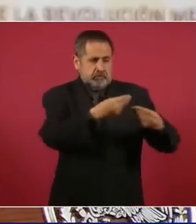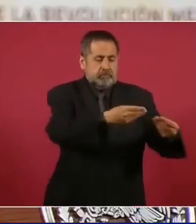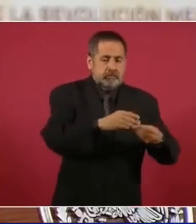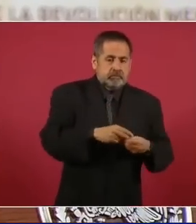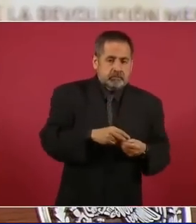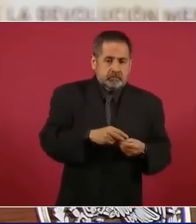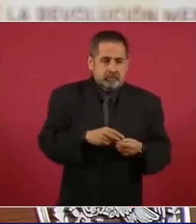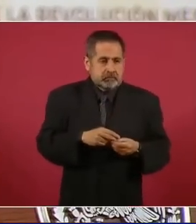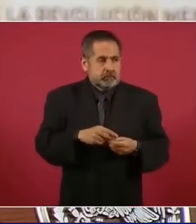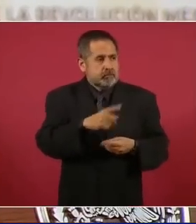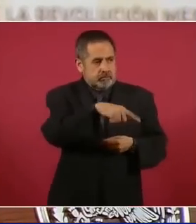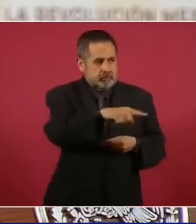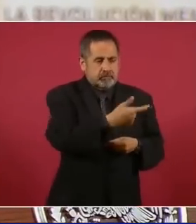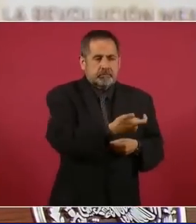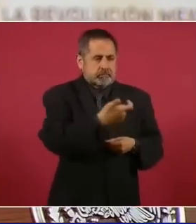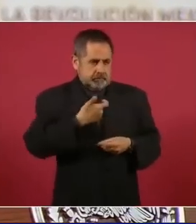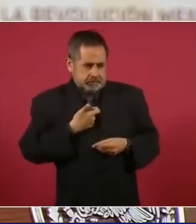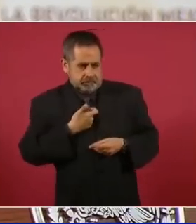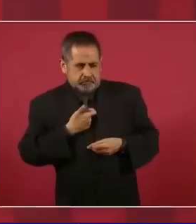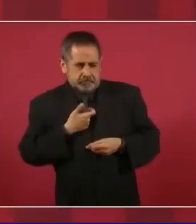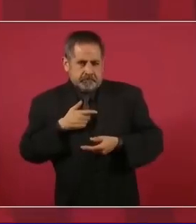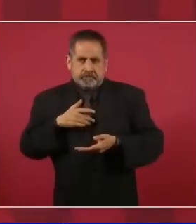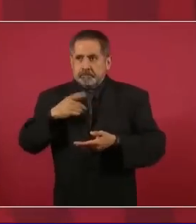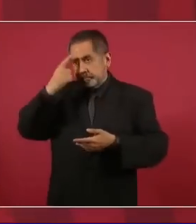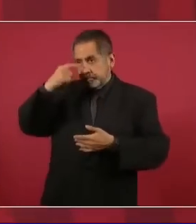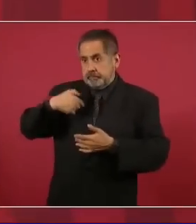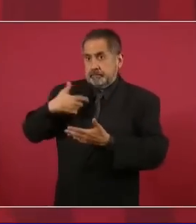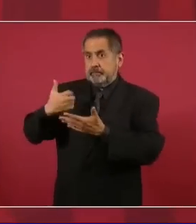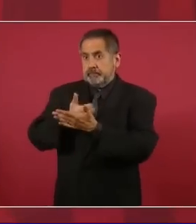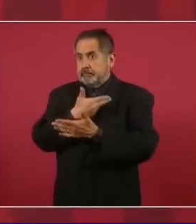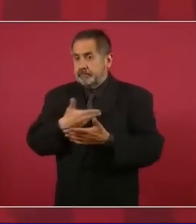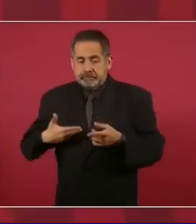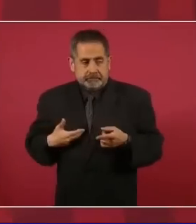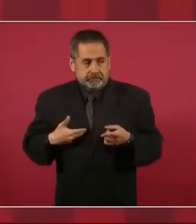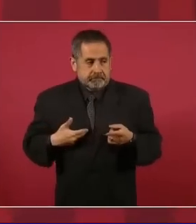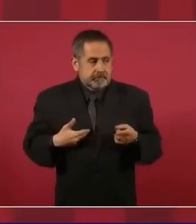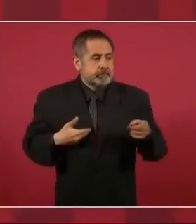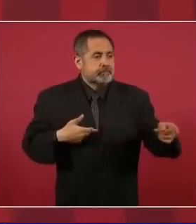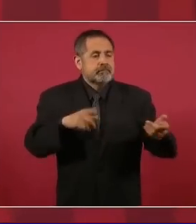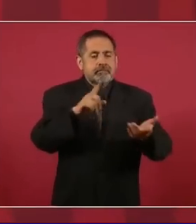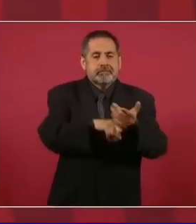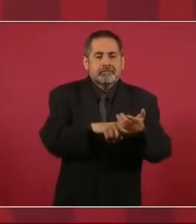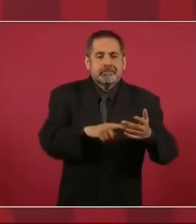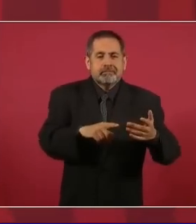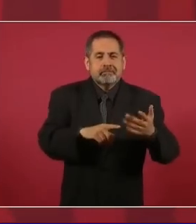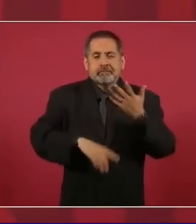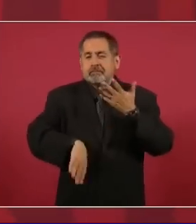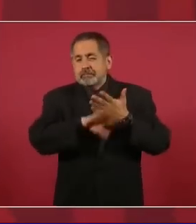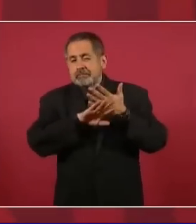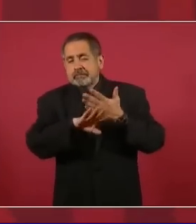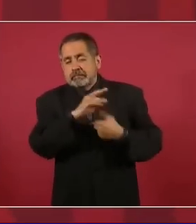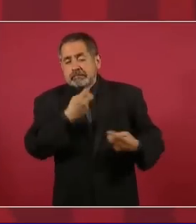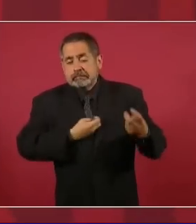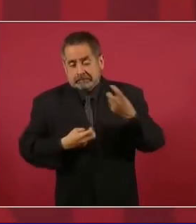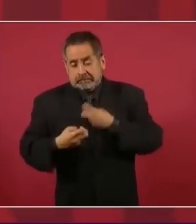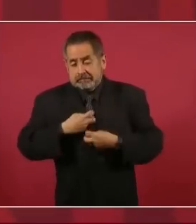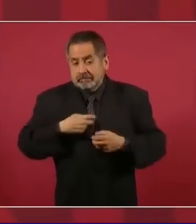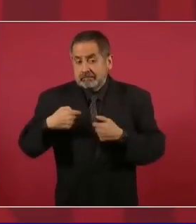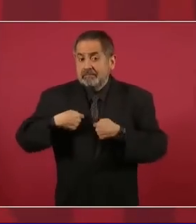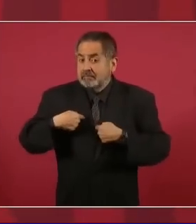dinero, sino que habían participado en la guerra sucia en contra de nosotros.